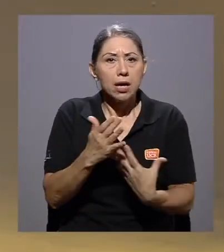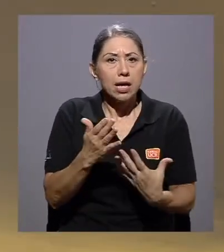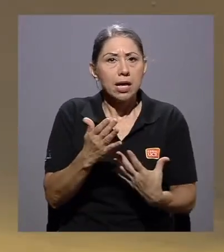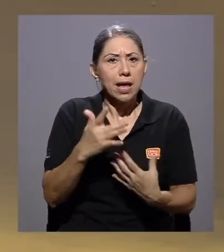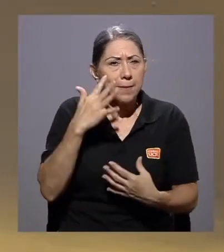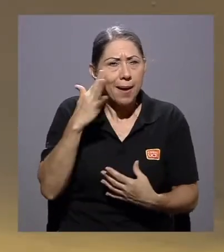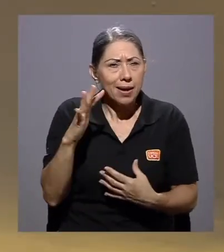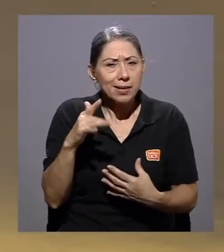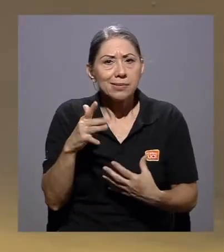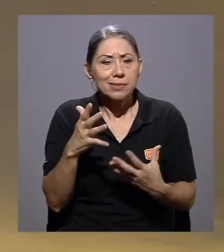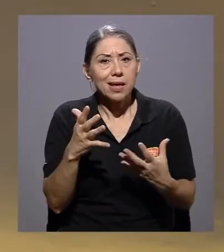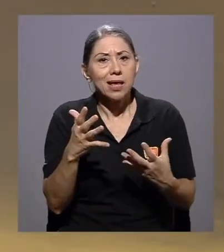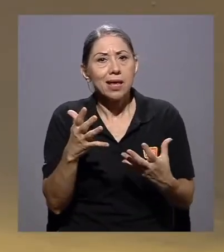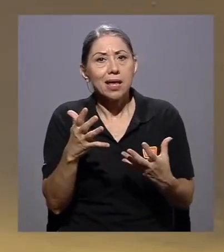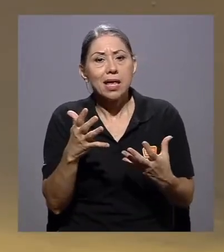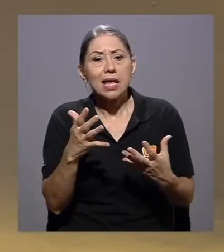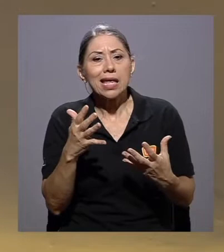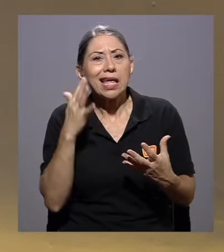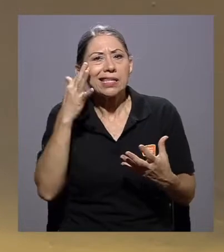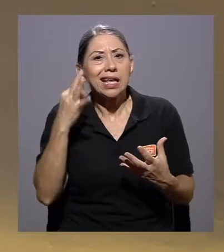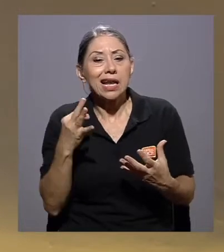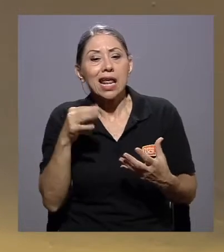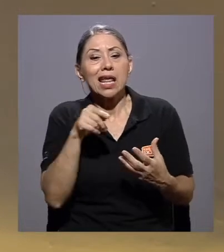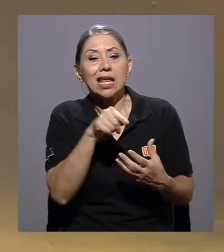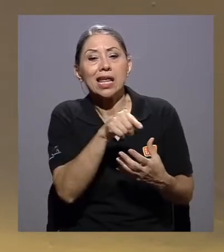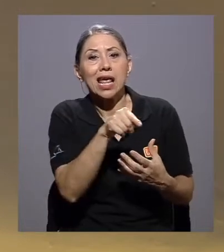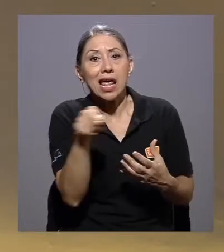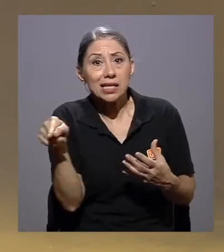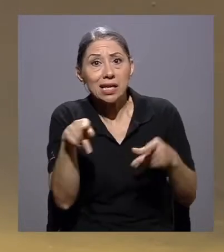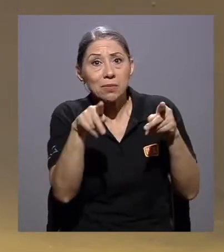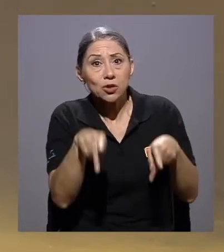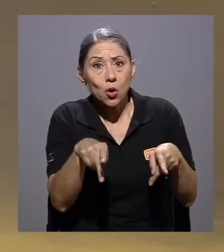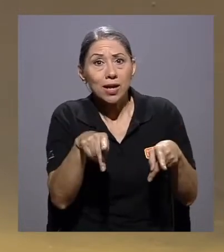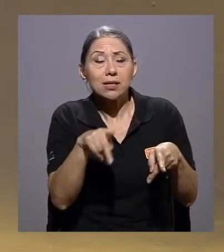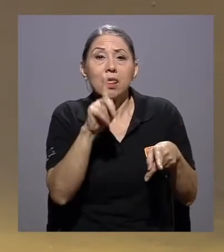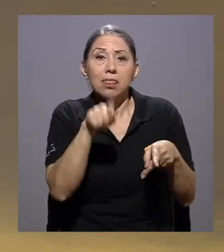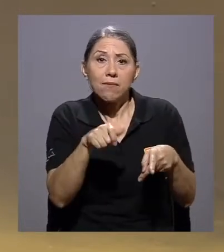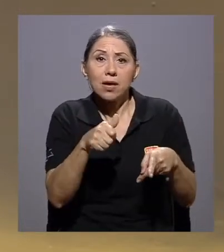parece que quieren ser o se vaticina ser los sacrificados